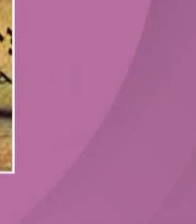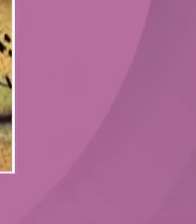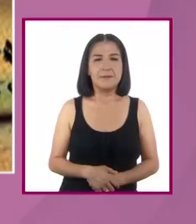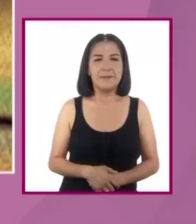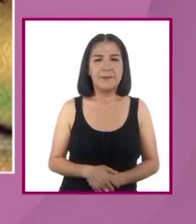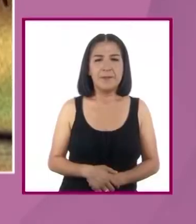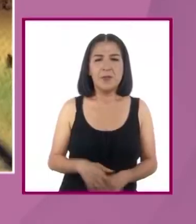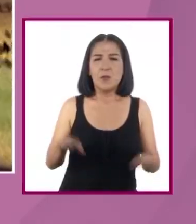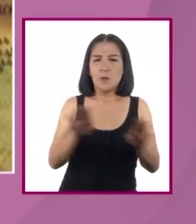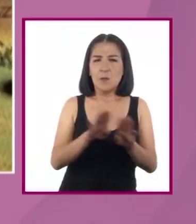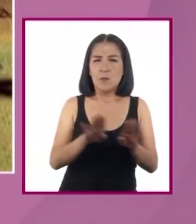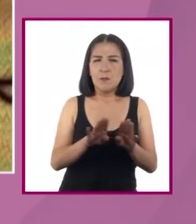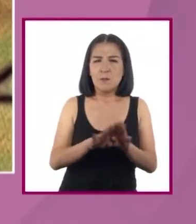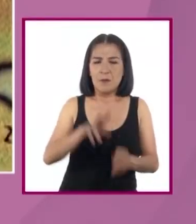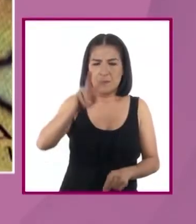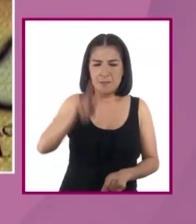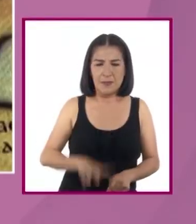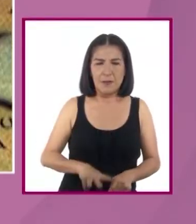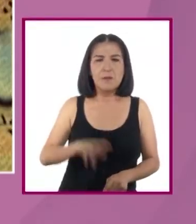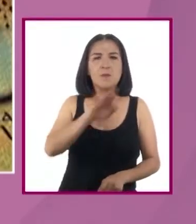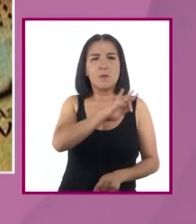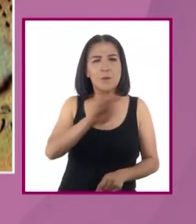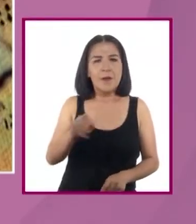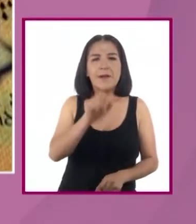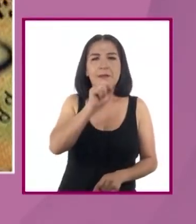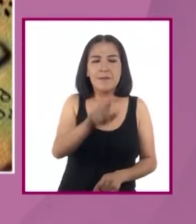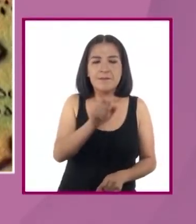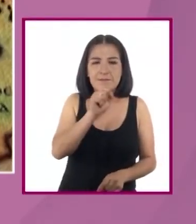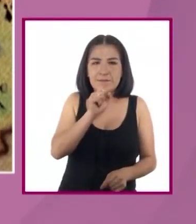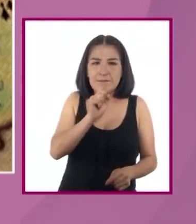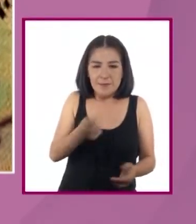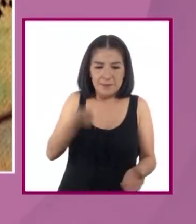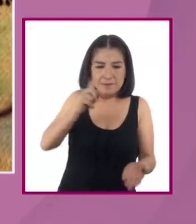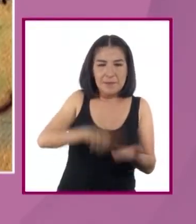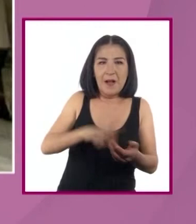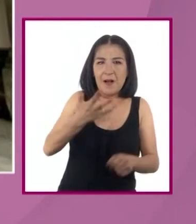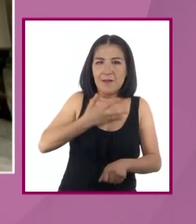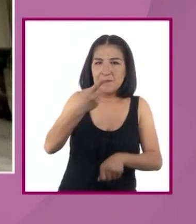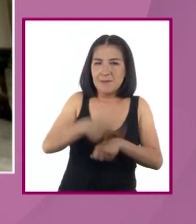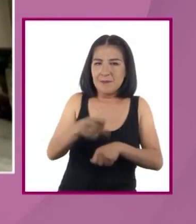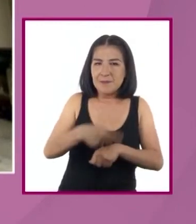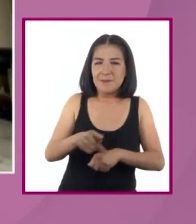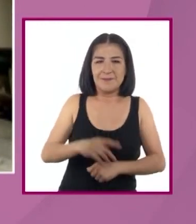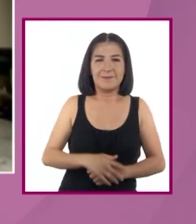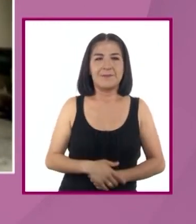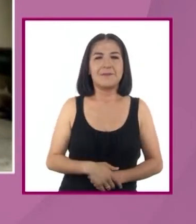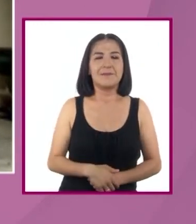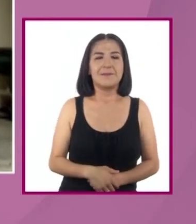Y como la realidad, también están en peligro.